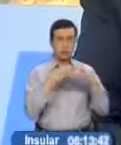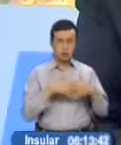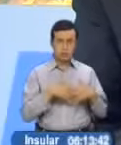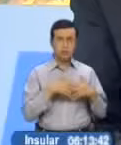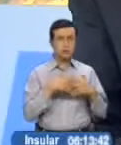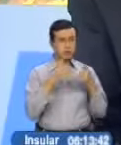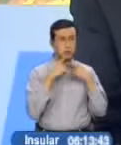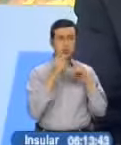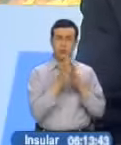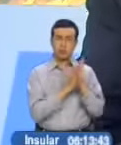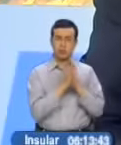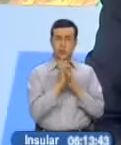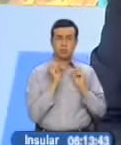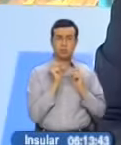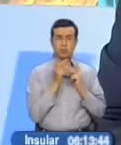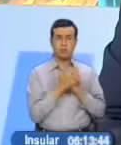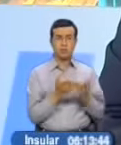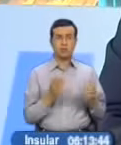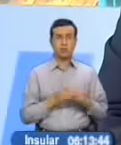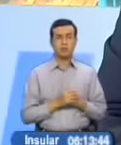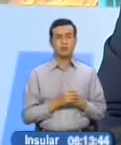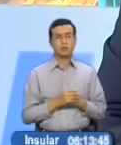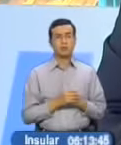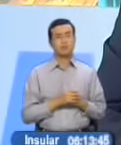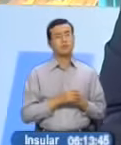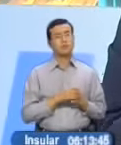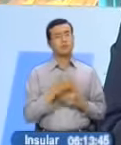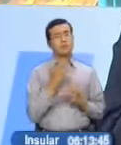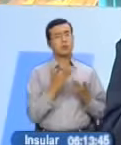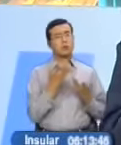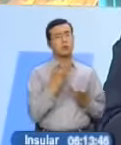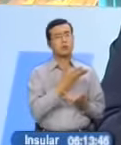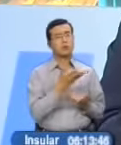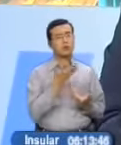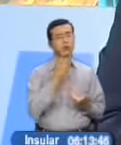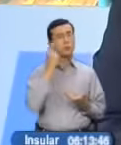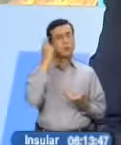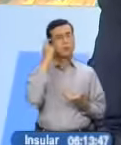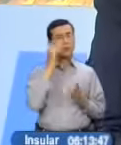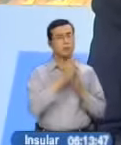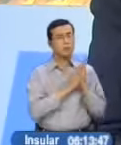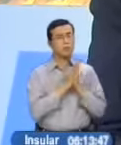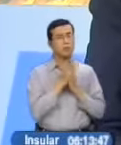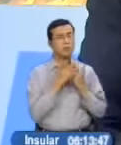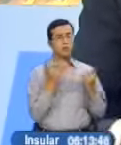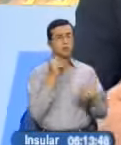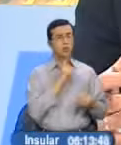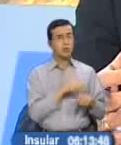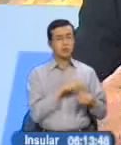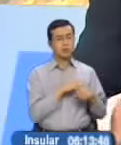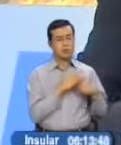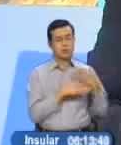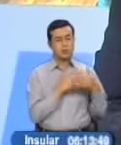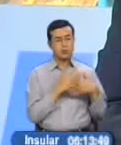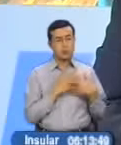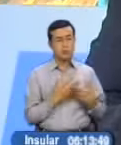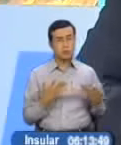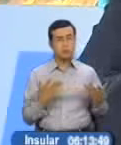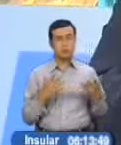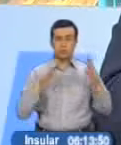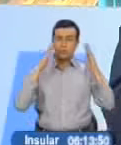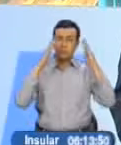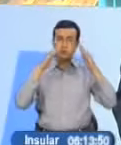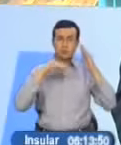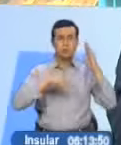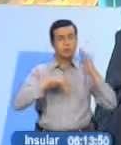se presentan oportunidades. Así es. ¿No se ha aprovechado este tiempo también como para poder llegar a ellos más